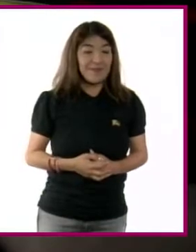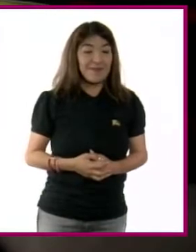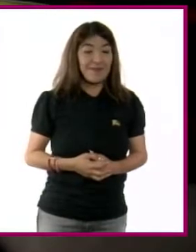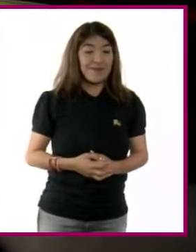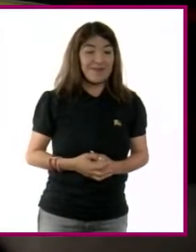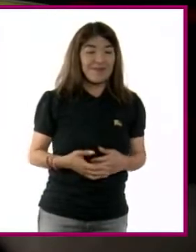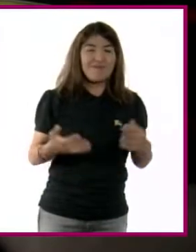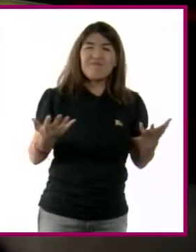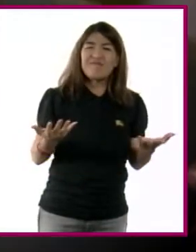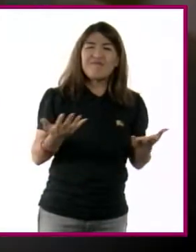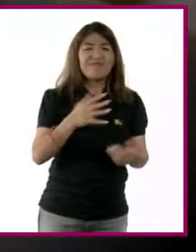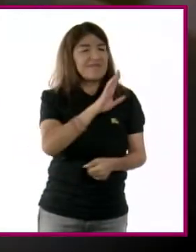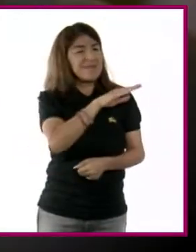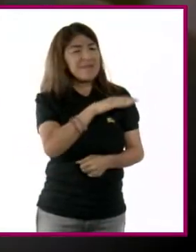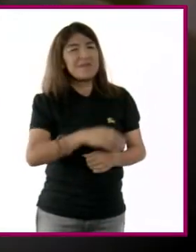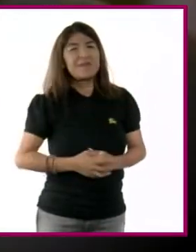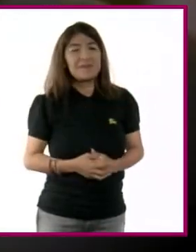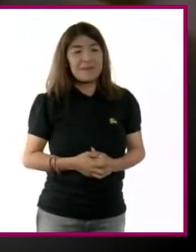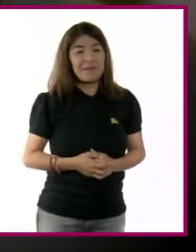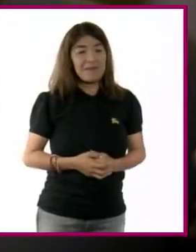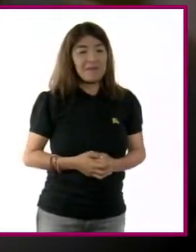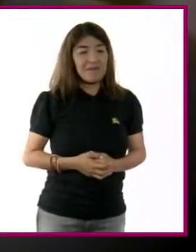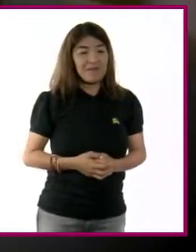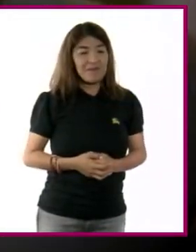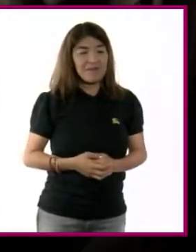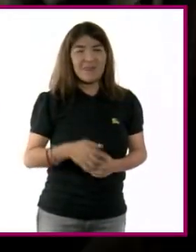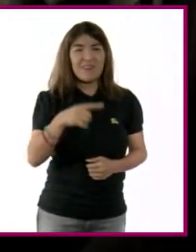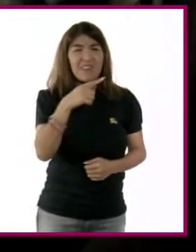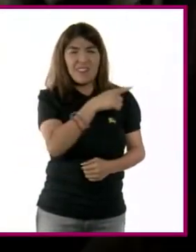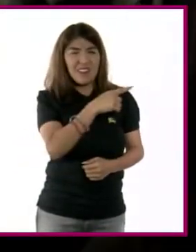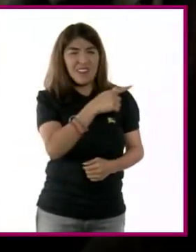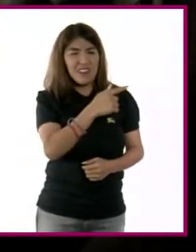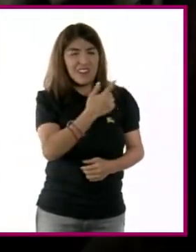Oiga, pero usted ya no existe.